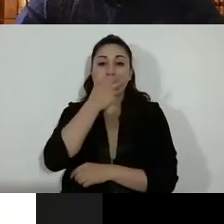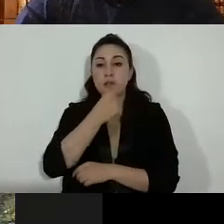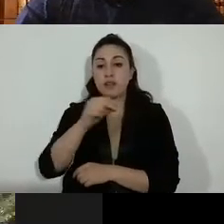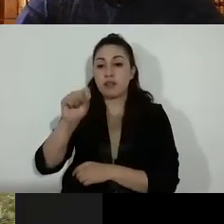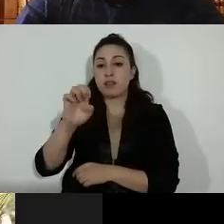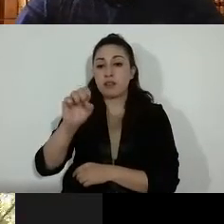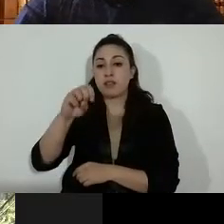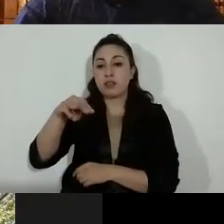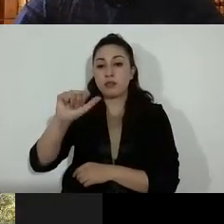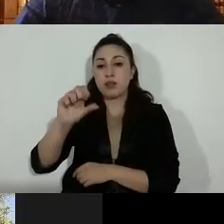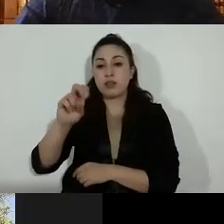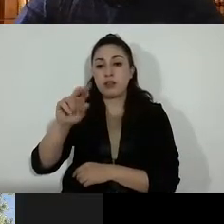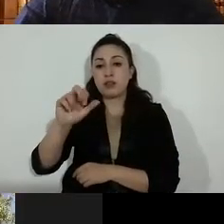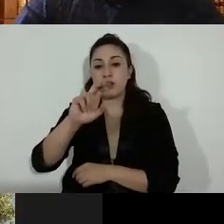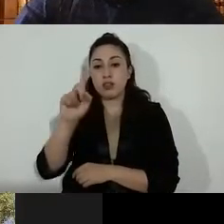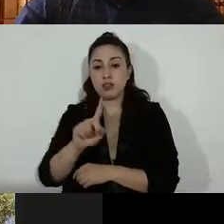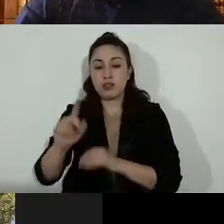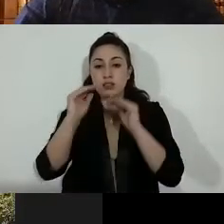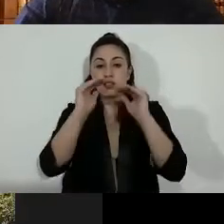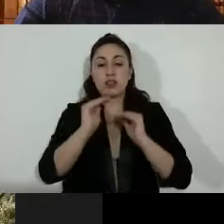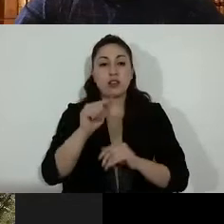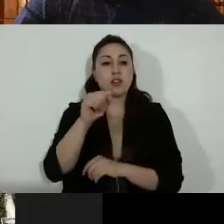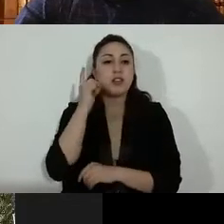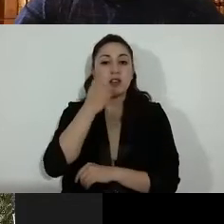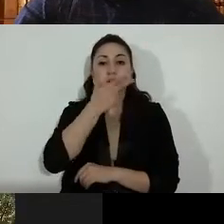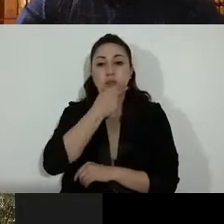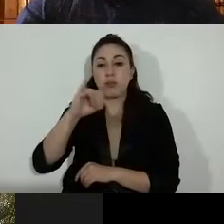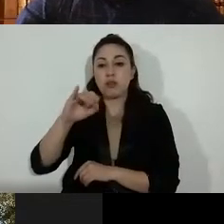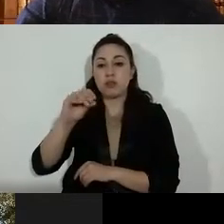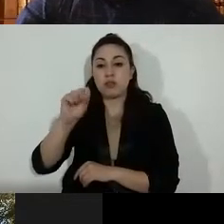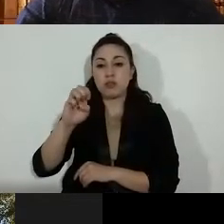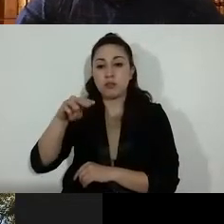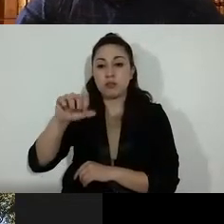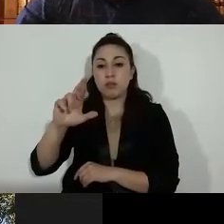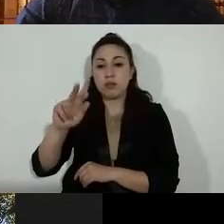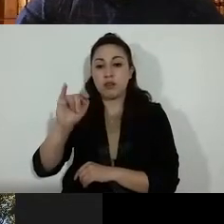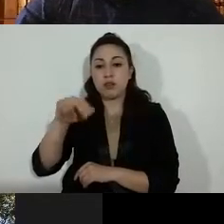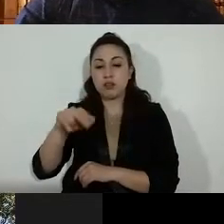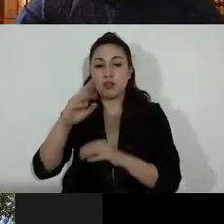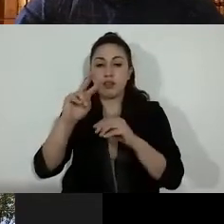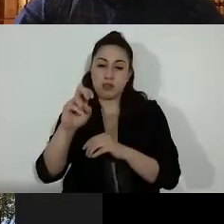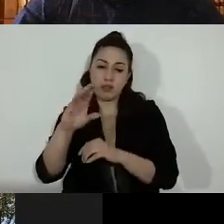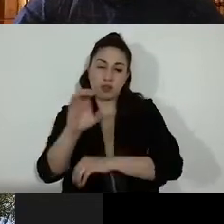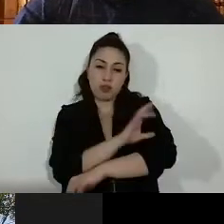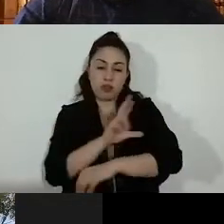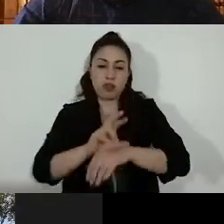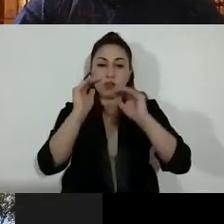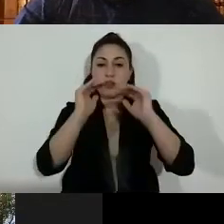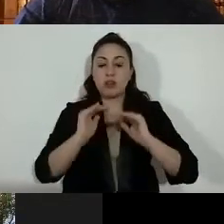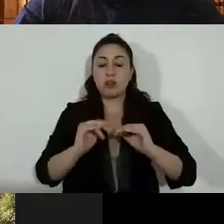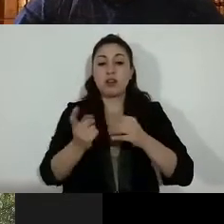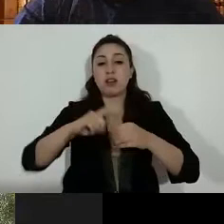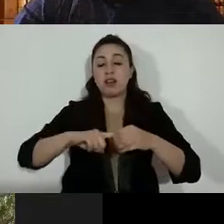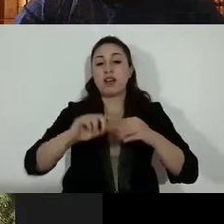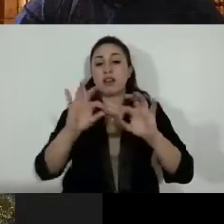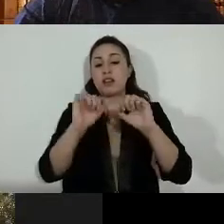Sesma Suárez, coordinador, y el diputado José Martín Padilla, vicecoordinador. De la Asociación Parlamentaria Mujeres